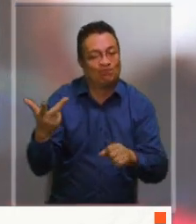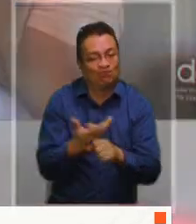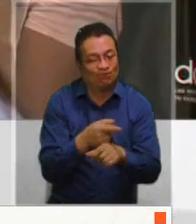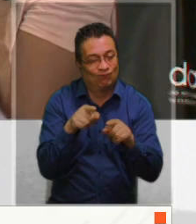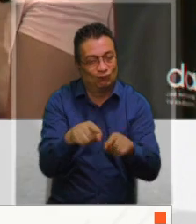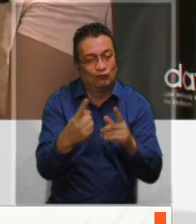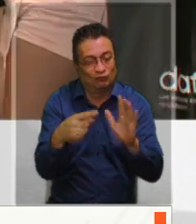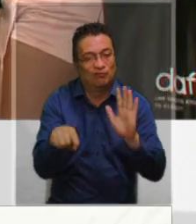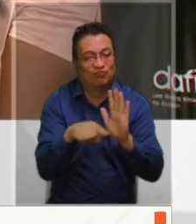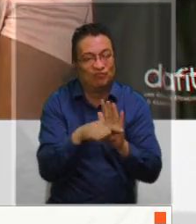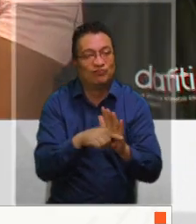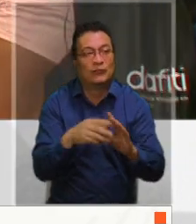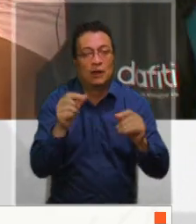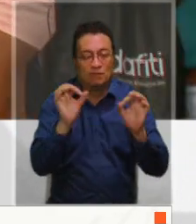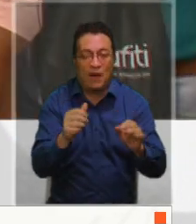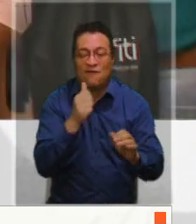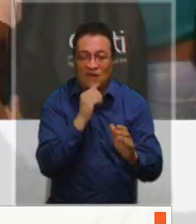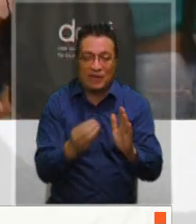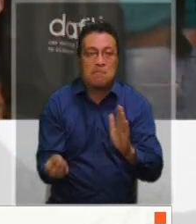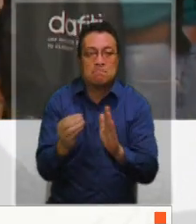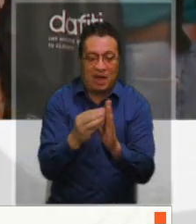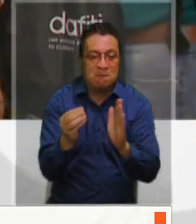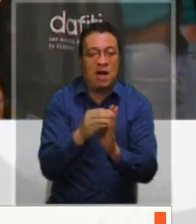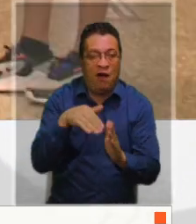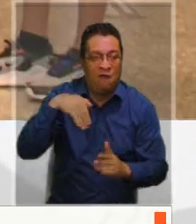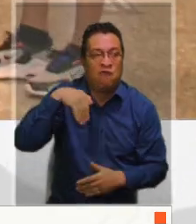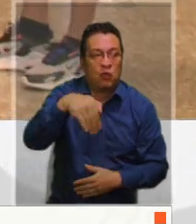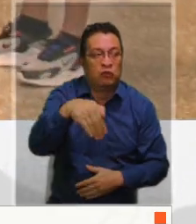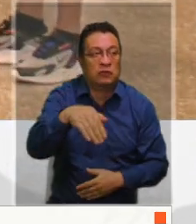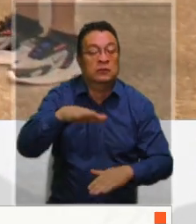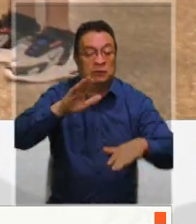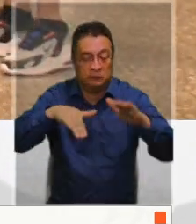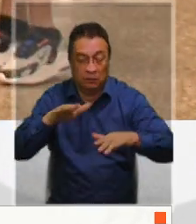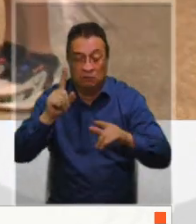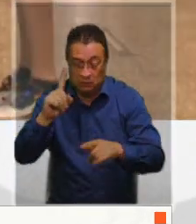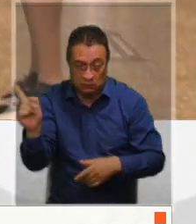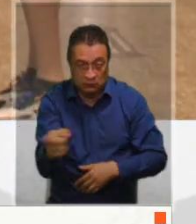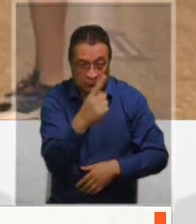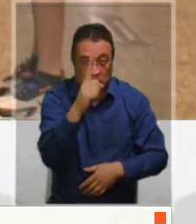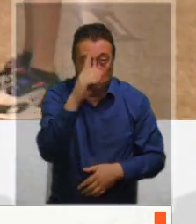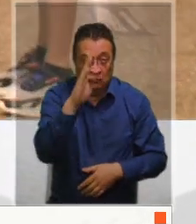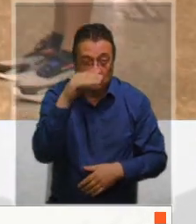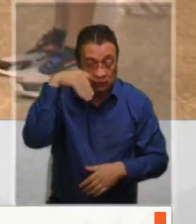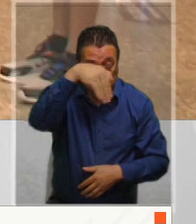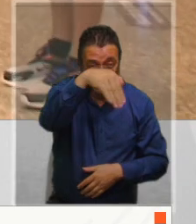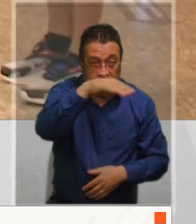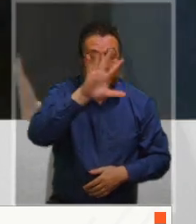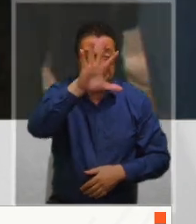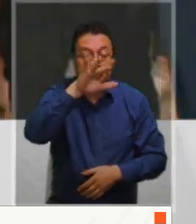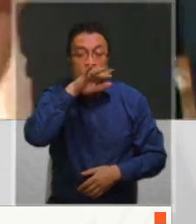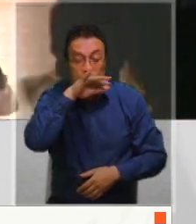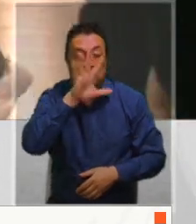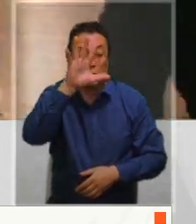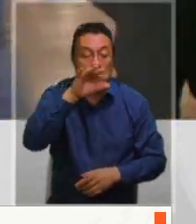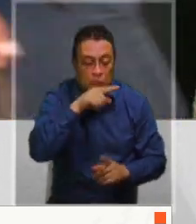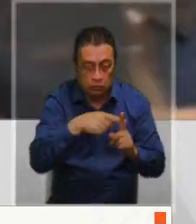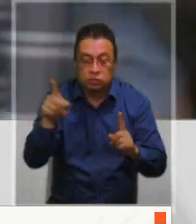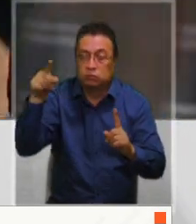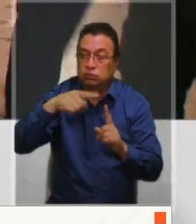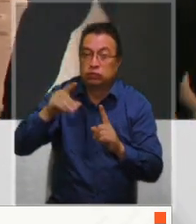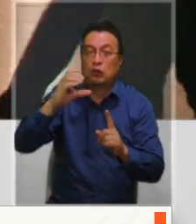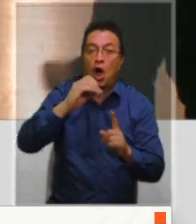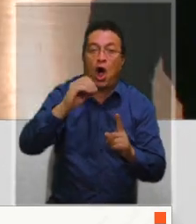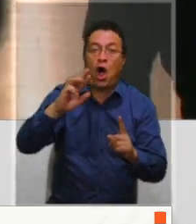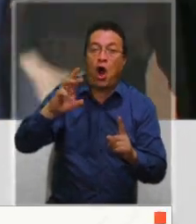la oferta no fue la adecuada, nos faltaron algunos buses. Nos pasa que despachamos un bus cada 5 minutos, pero como se van hacia el sector oriente, que tiene